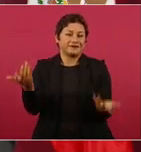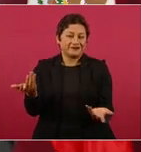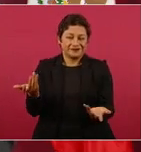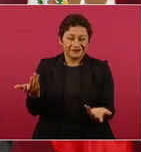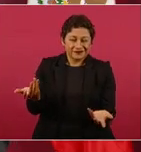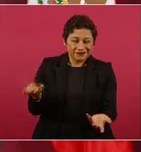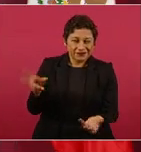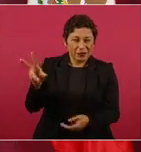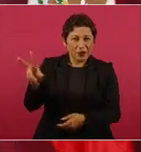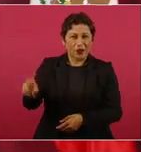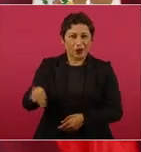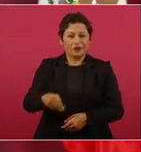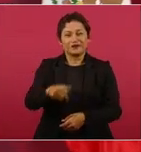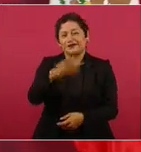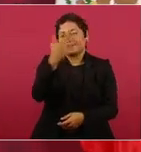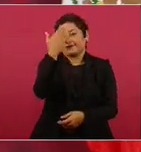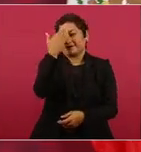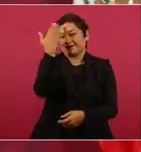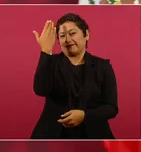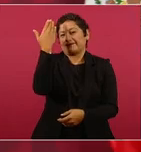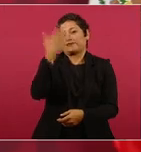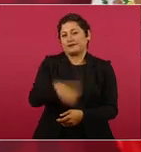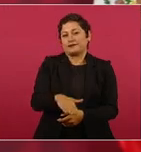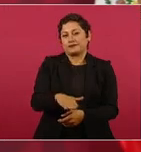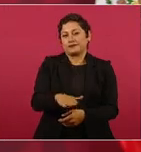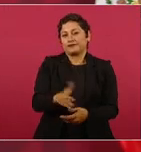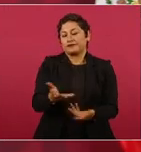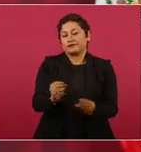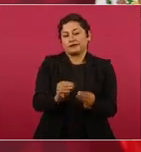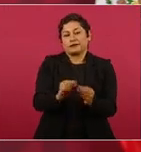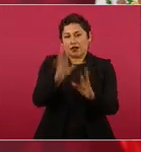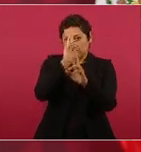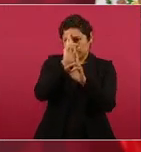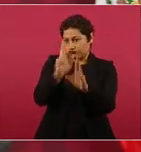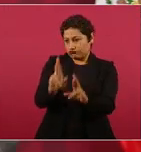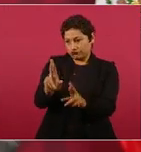Ya ven que, con todo respeto al león,